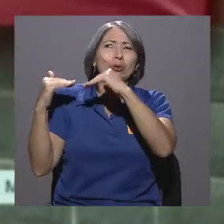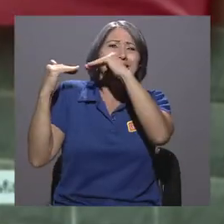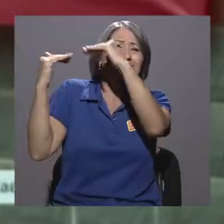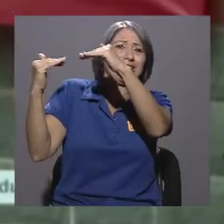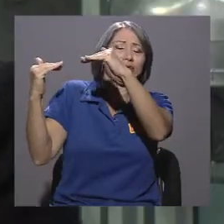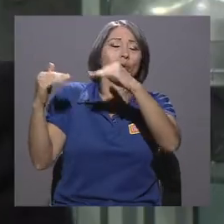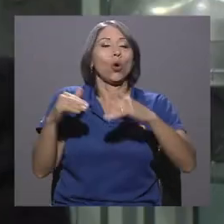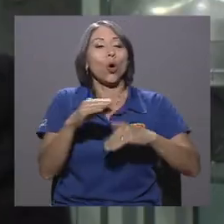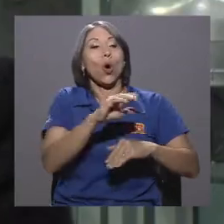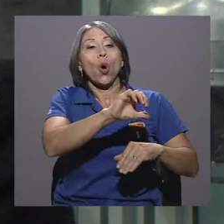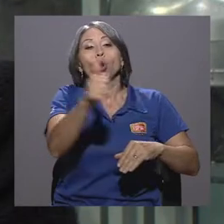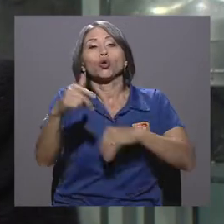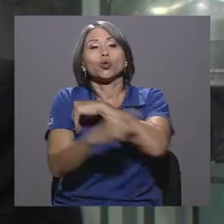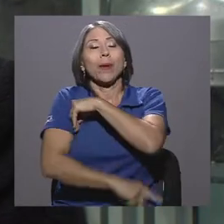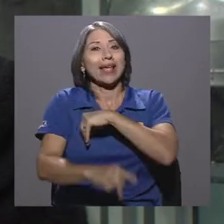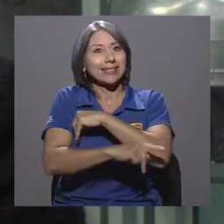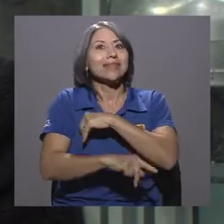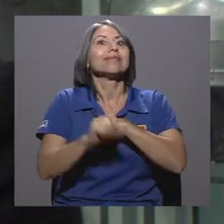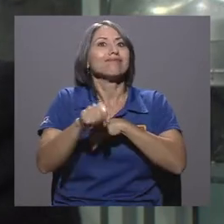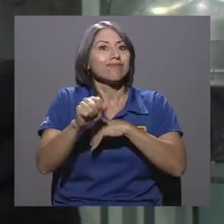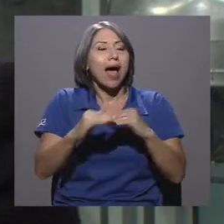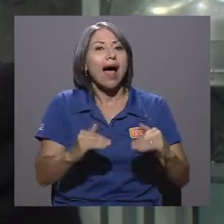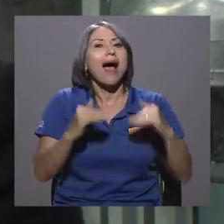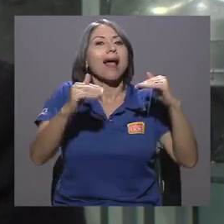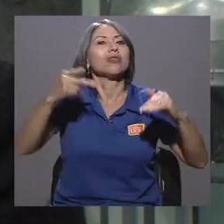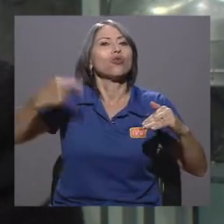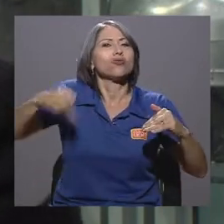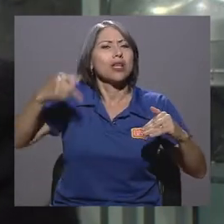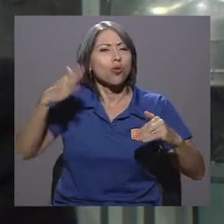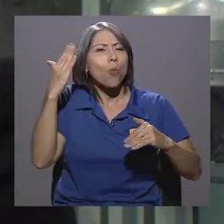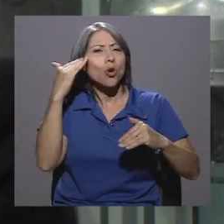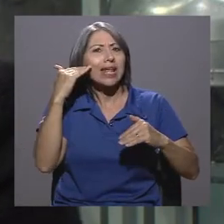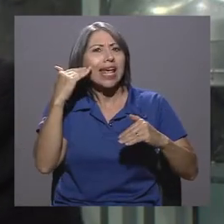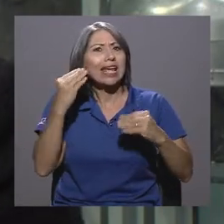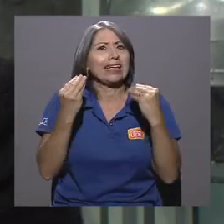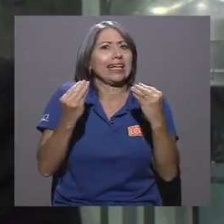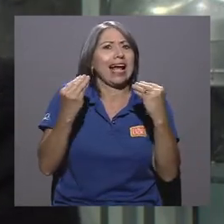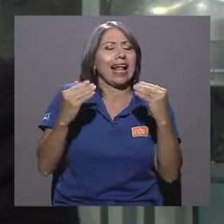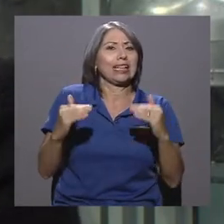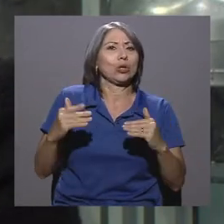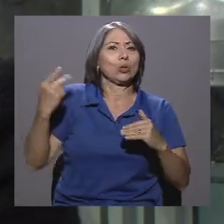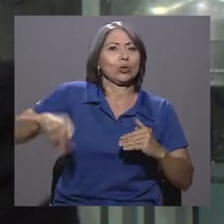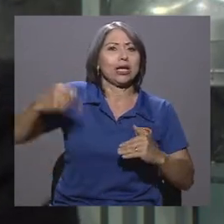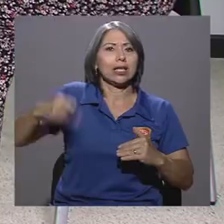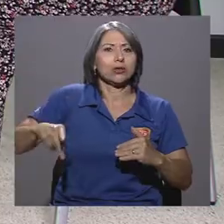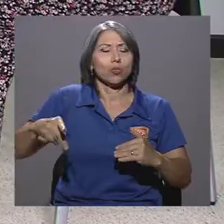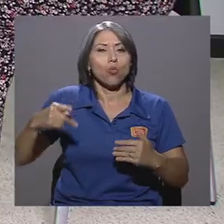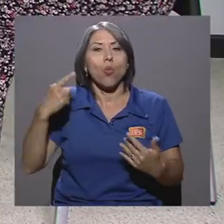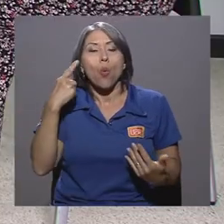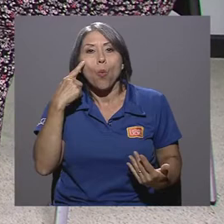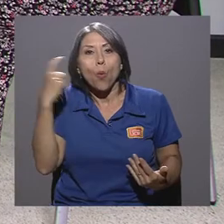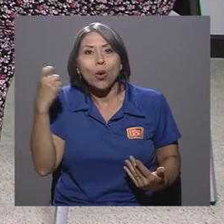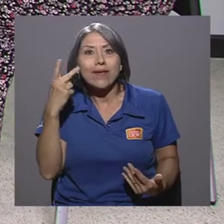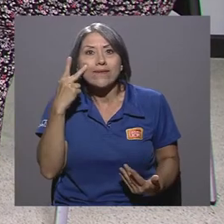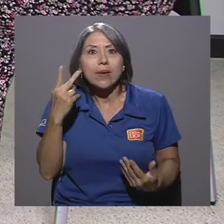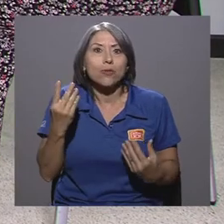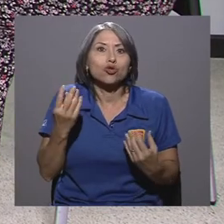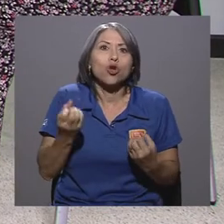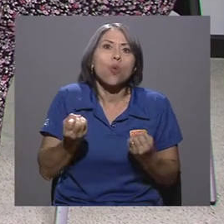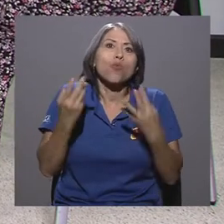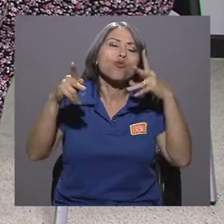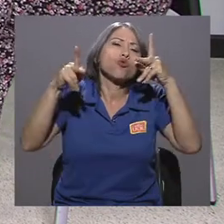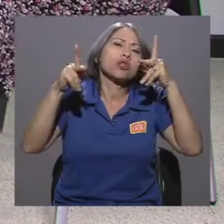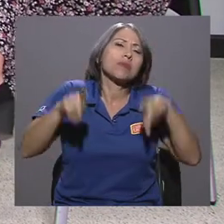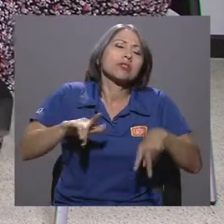riesgo. ¿Por qué? ¿Por qué decimos en alto riesgo? Porque si consideramos que hay gran movilidad